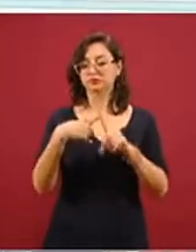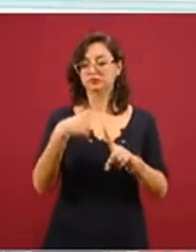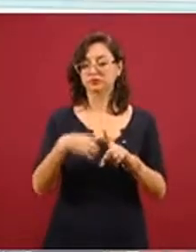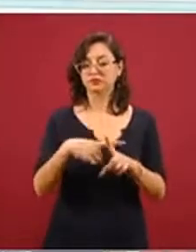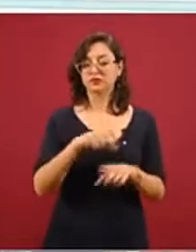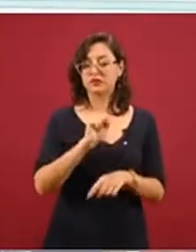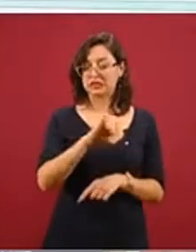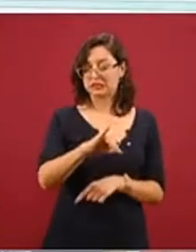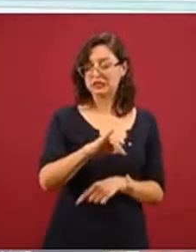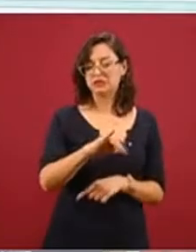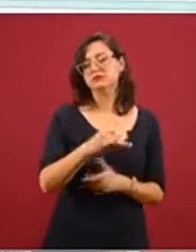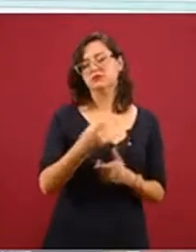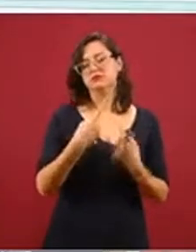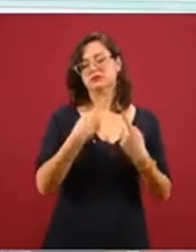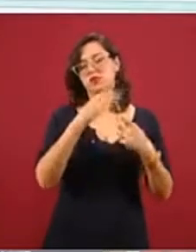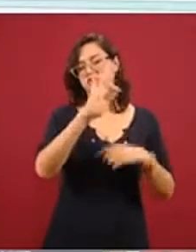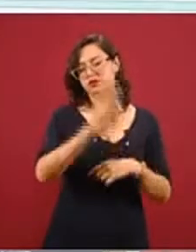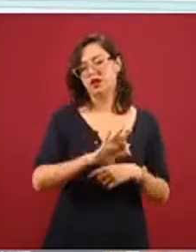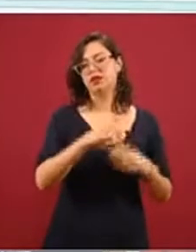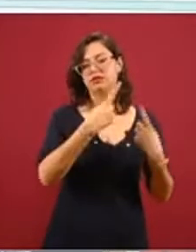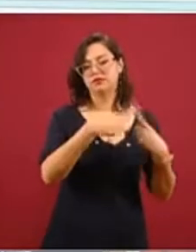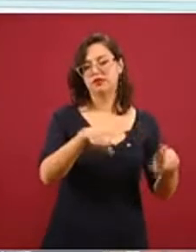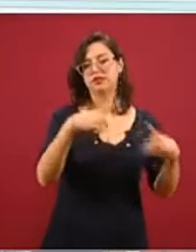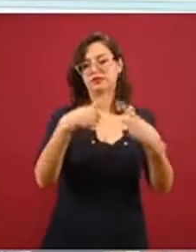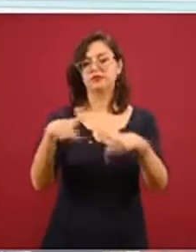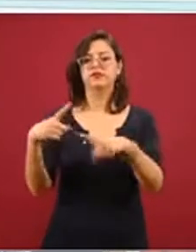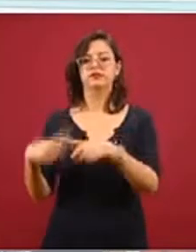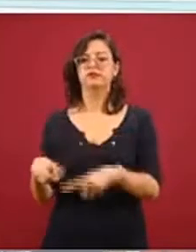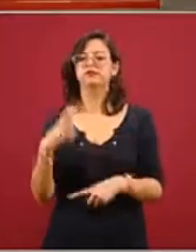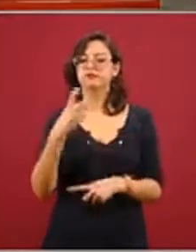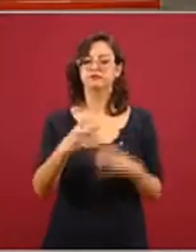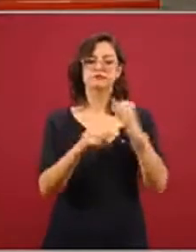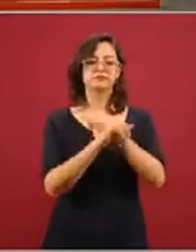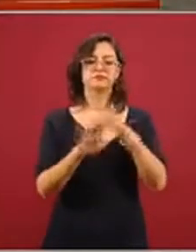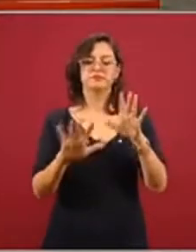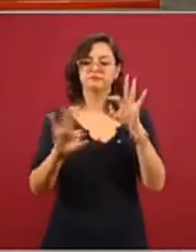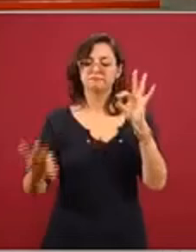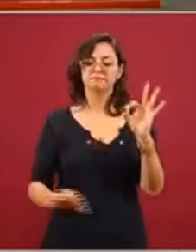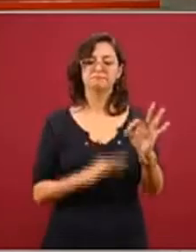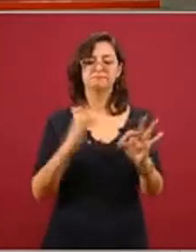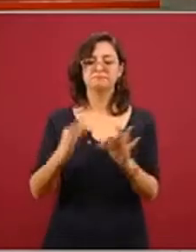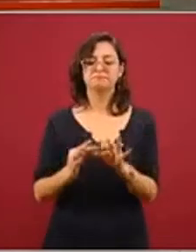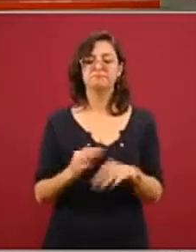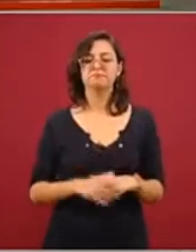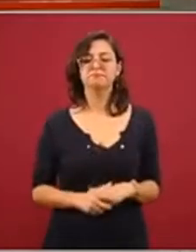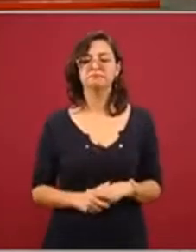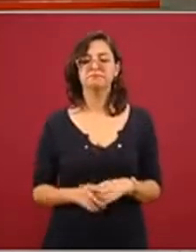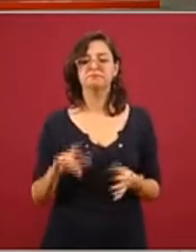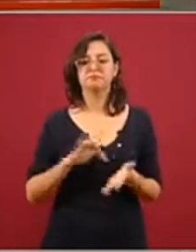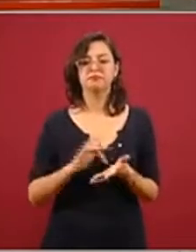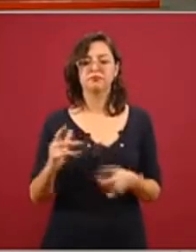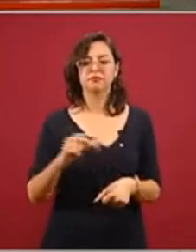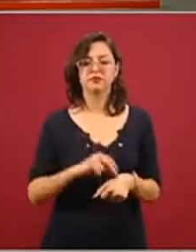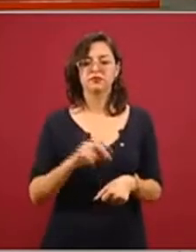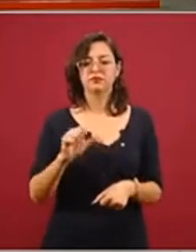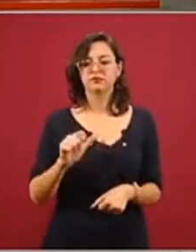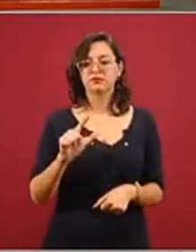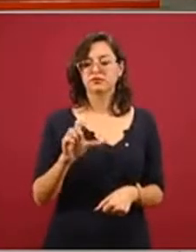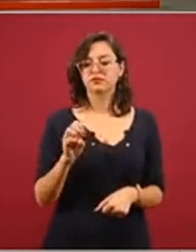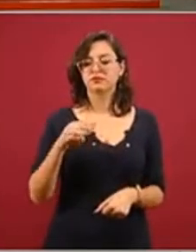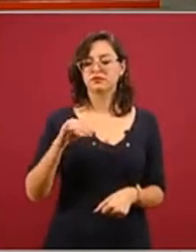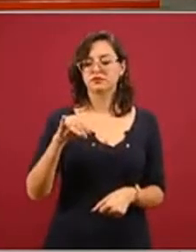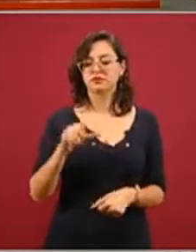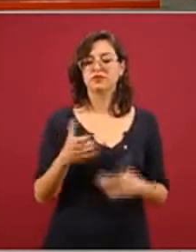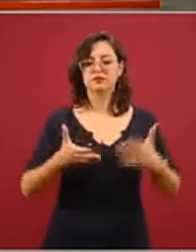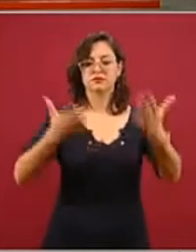diferentes para cada uno de esos grupos. Sería la actualización para esta noche. Muchas gracias. Gracias, doctor Alomía. Le pido enseguida al